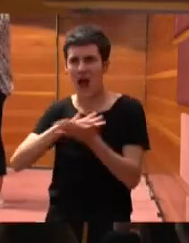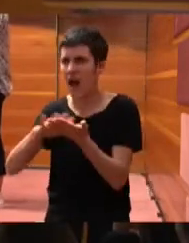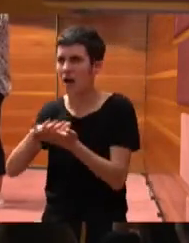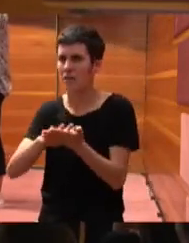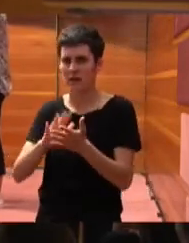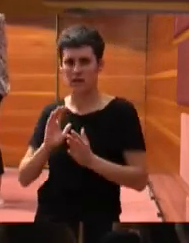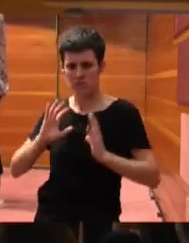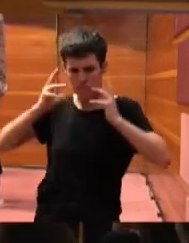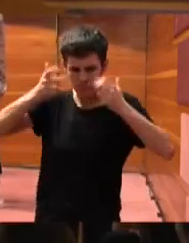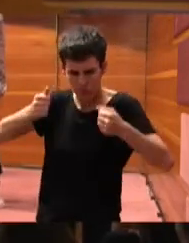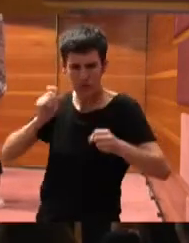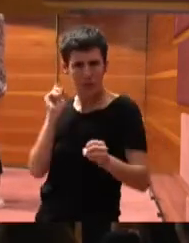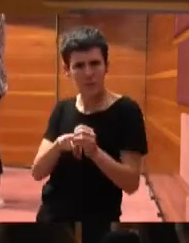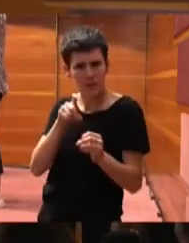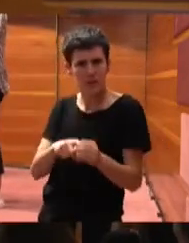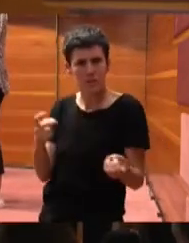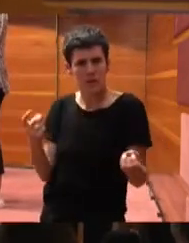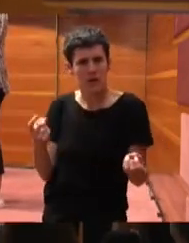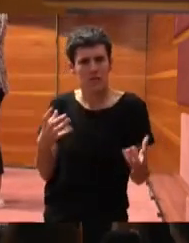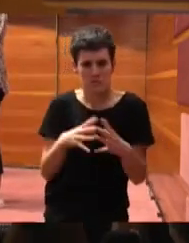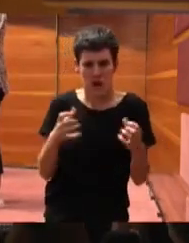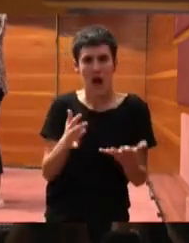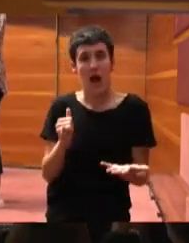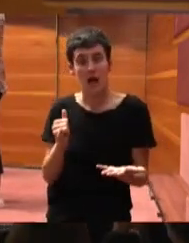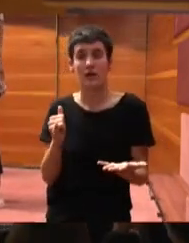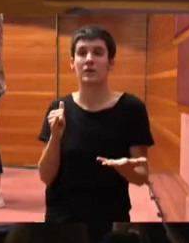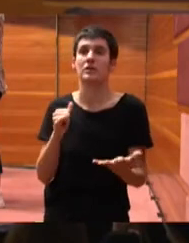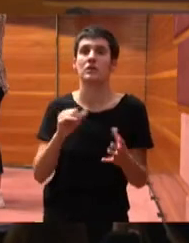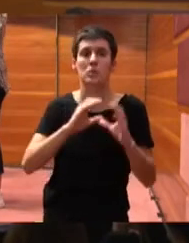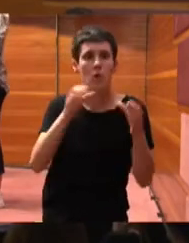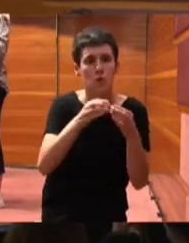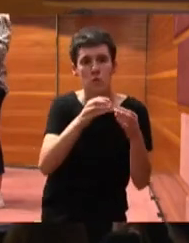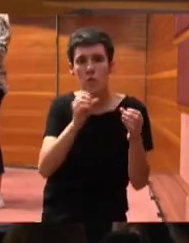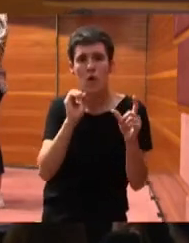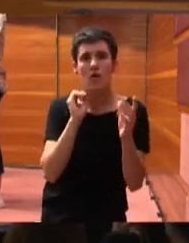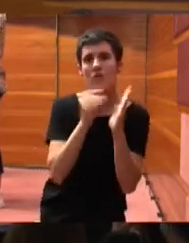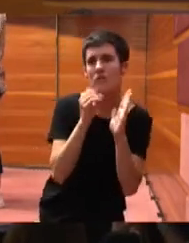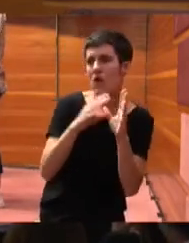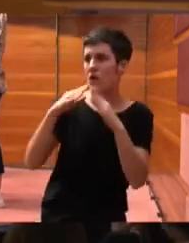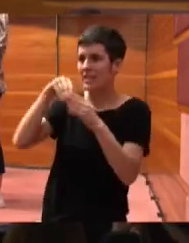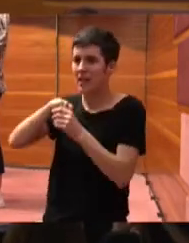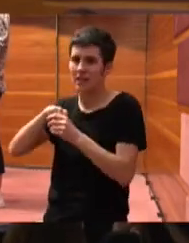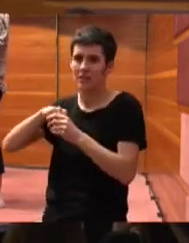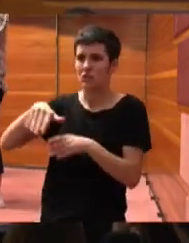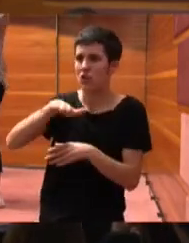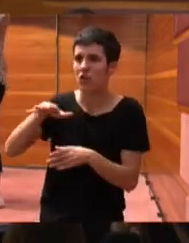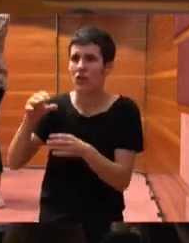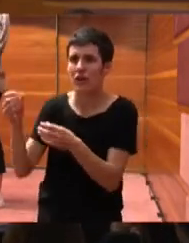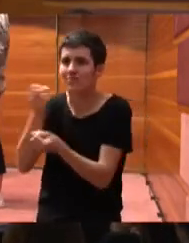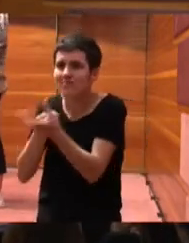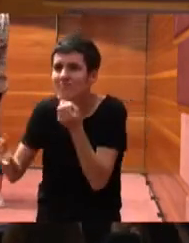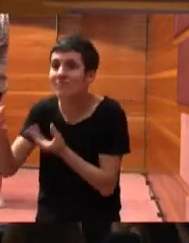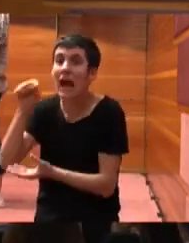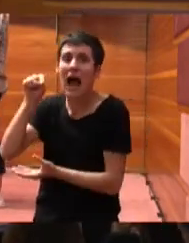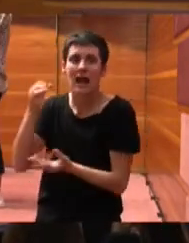está involucrada, de que la gente está participando y que en foros, en sus casas, en los chocos, en la calle, ahí es donde tenemos que ir a